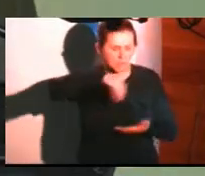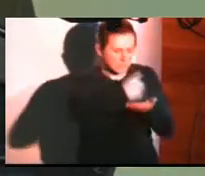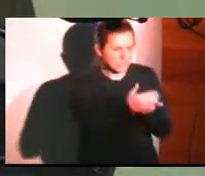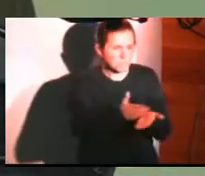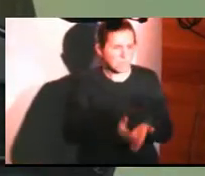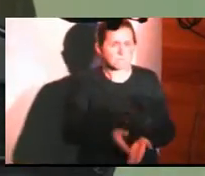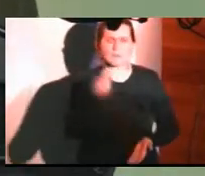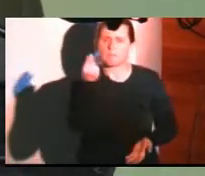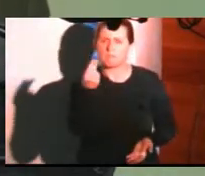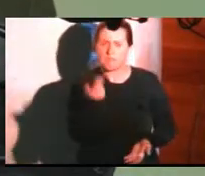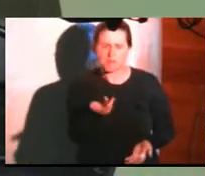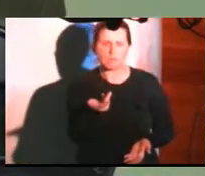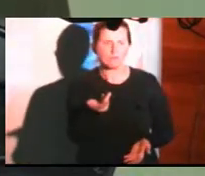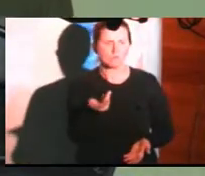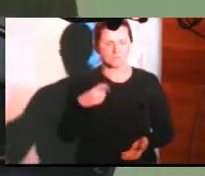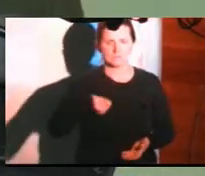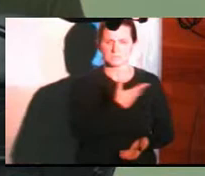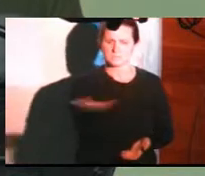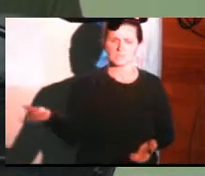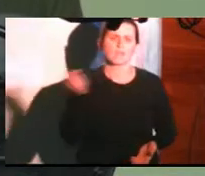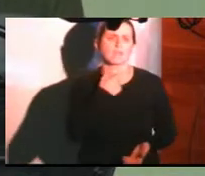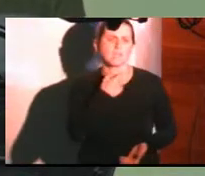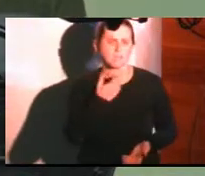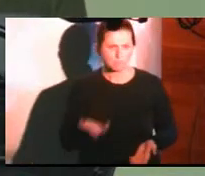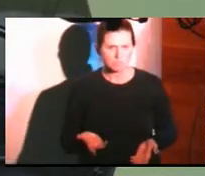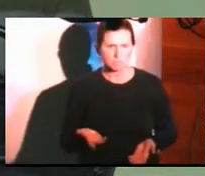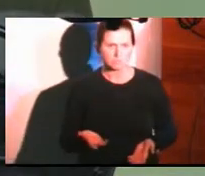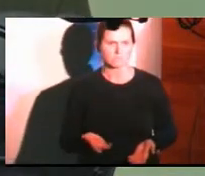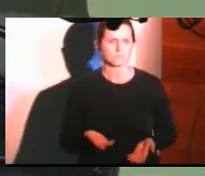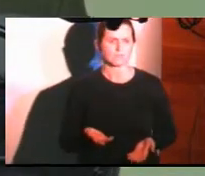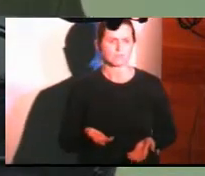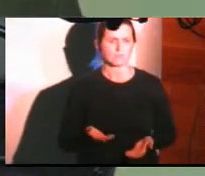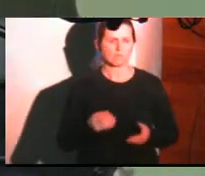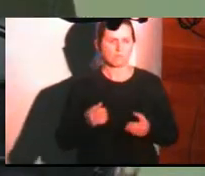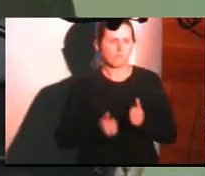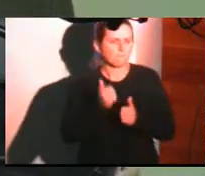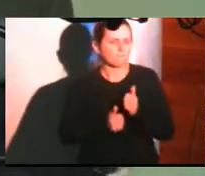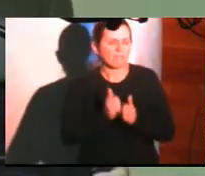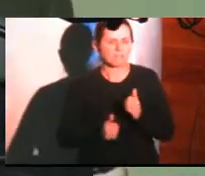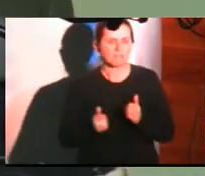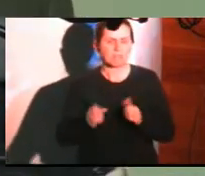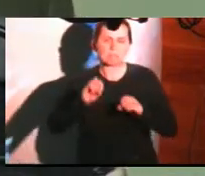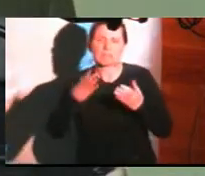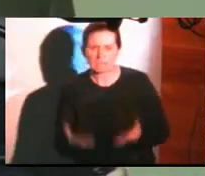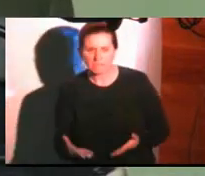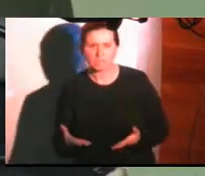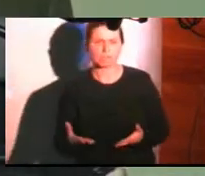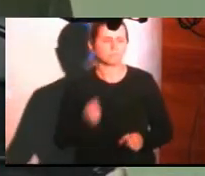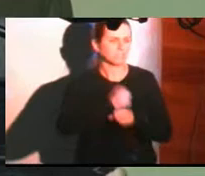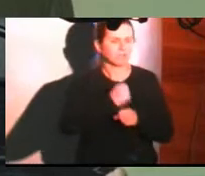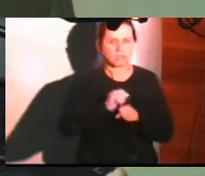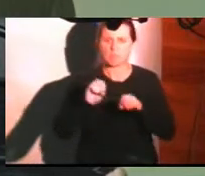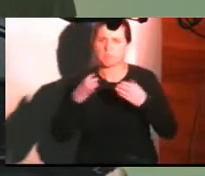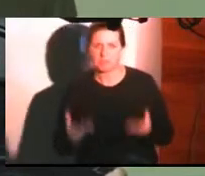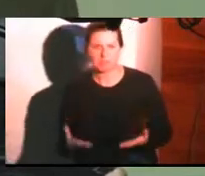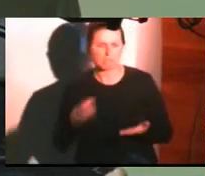qué trabajamos, para qué producimos, para quiénes trabajamos. Y las